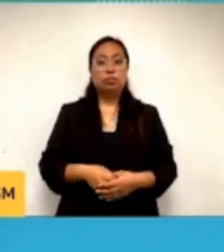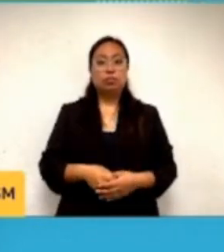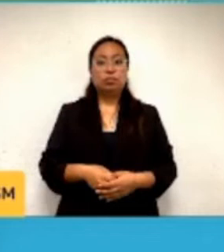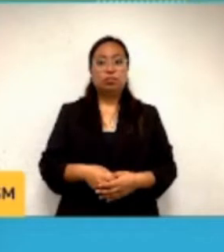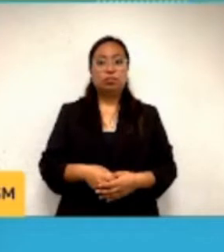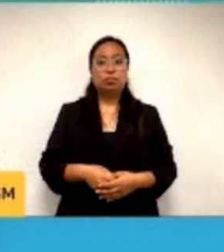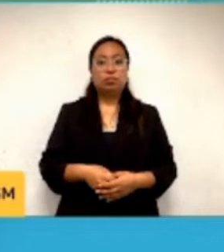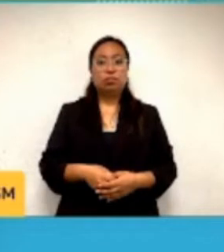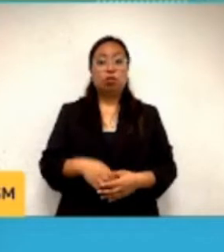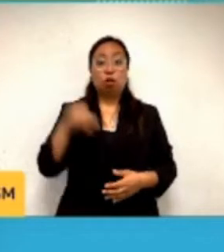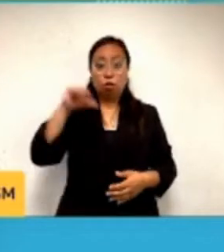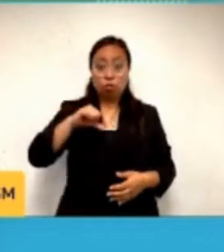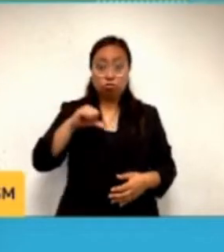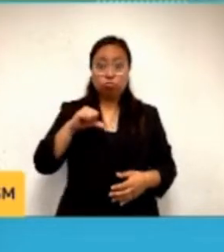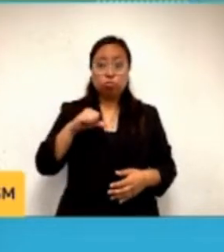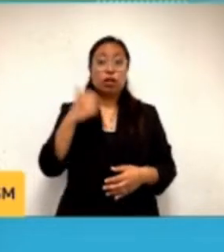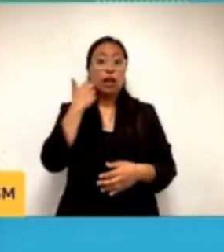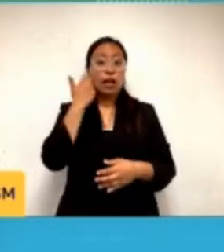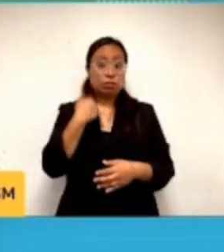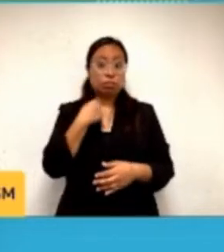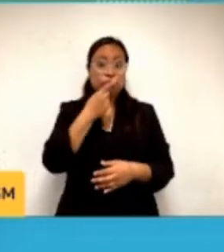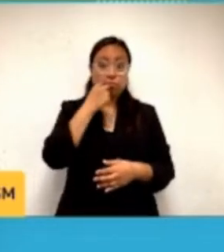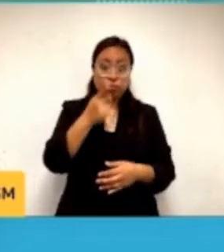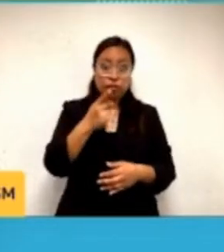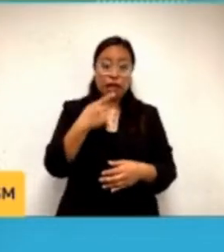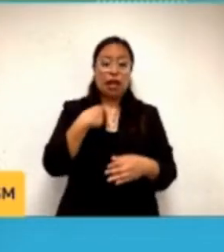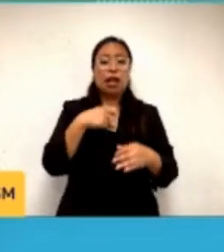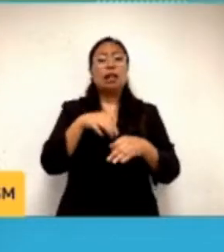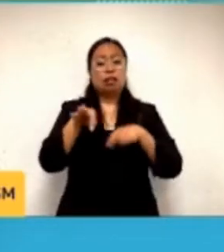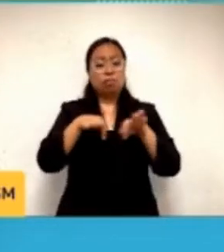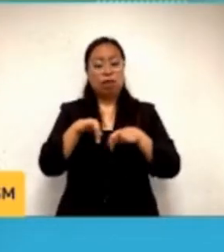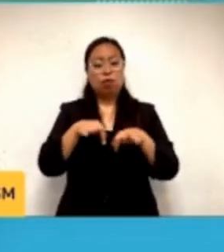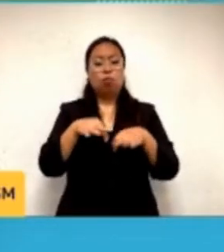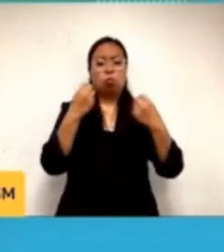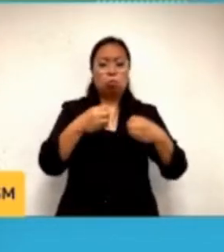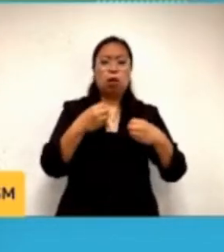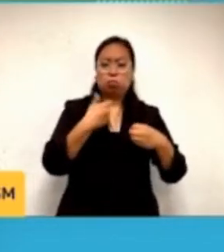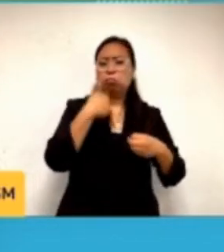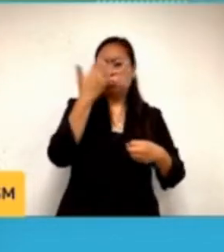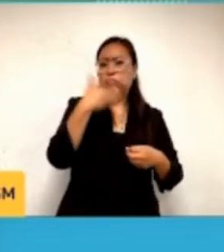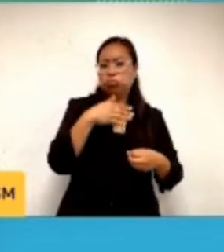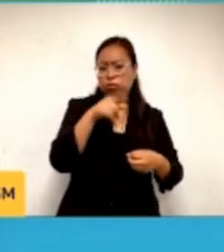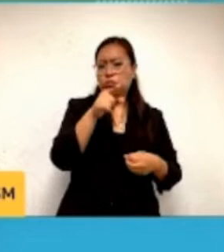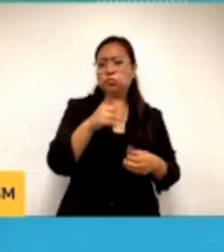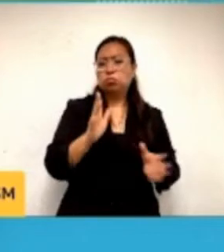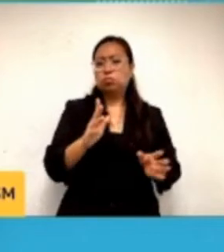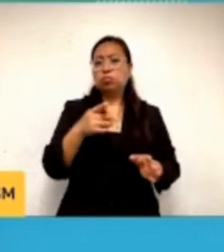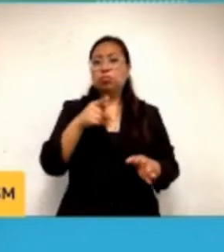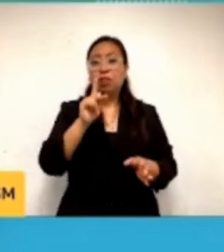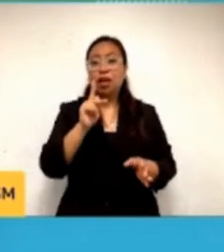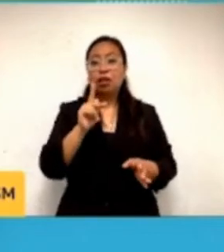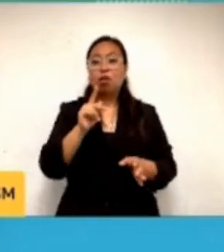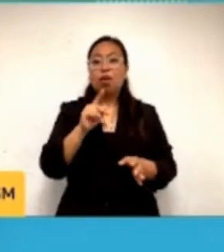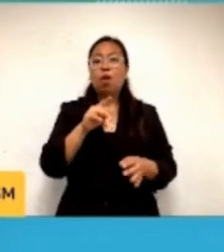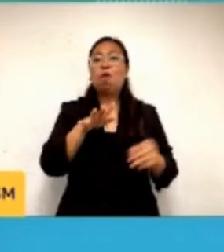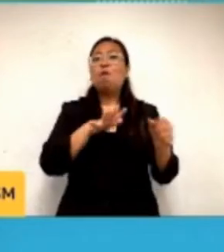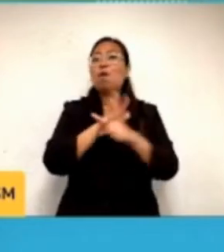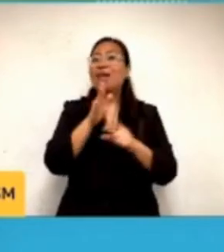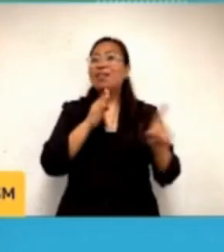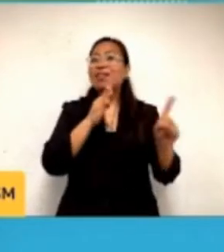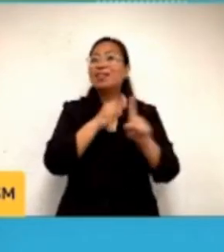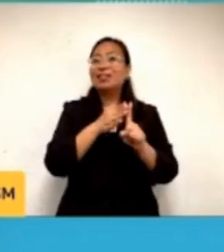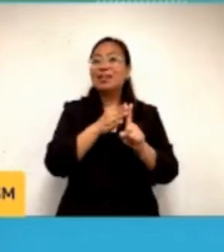somos personas muy ocupadas y muy importantes. La clave aquí es hacerlo de